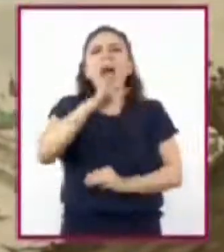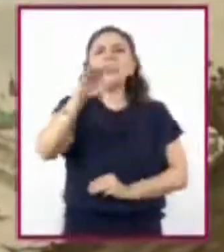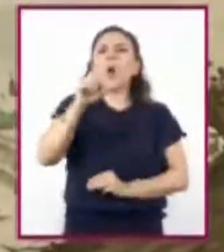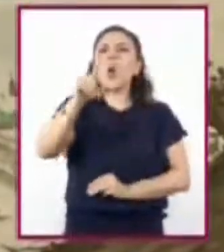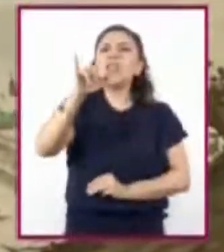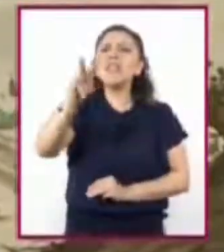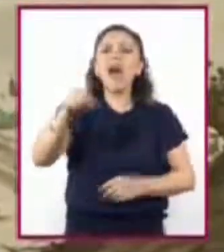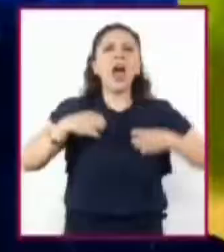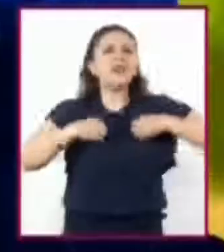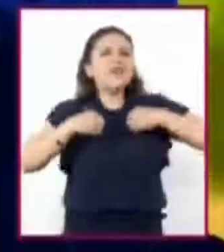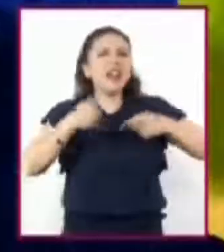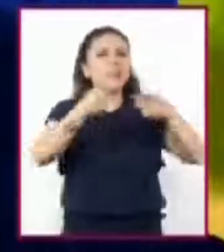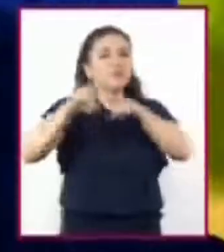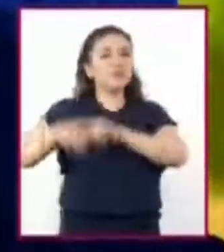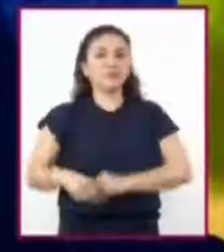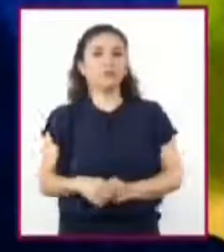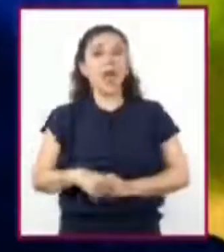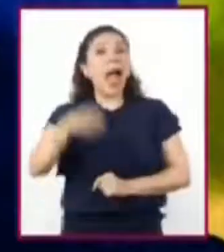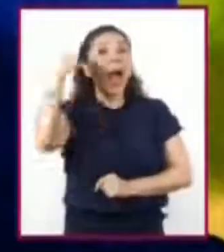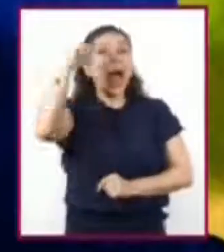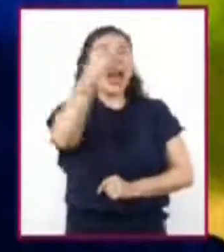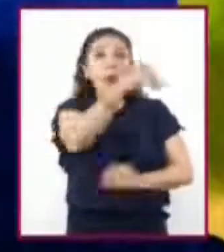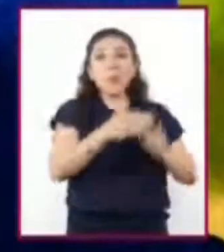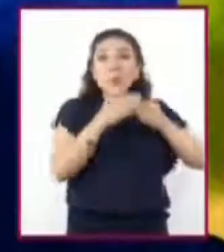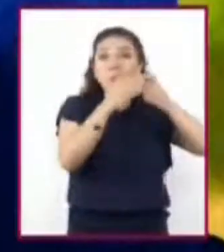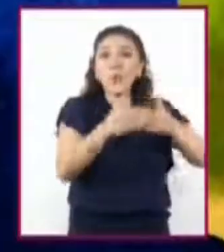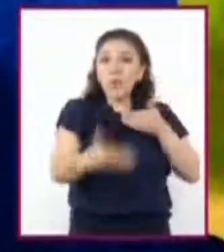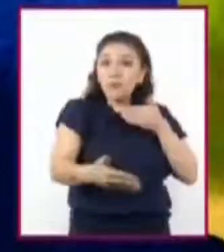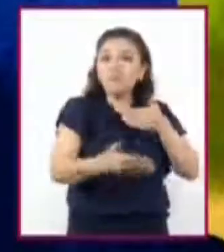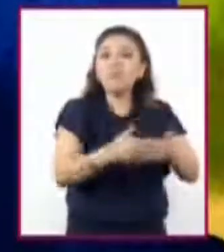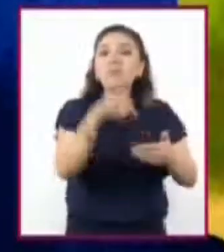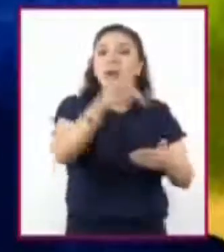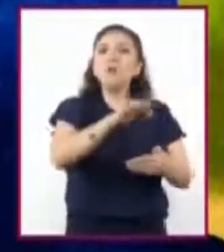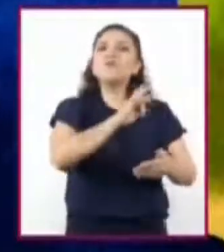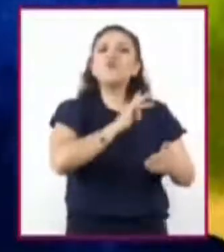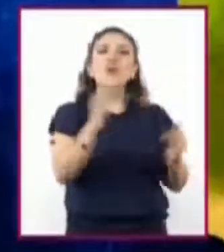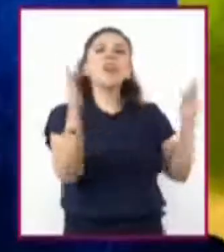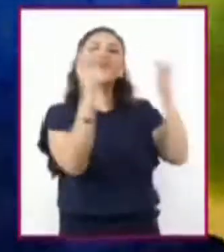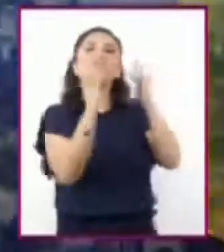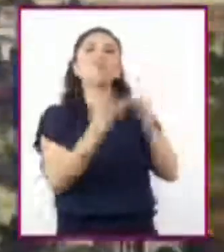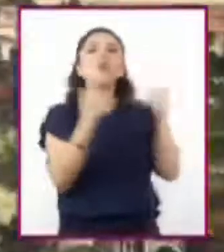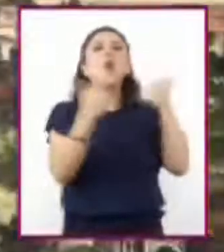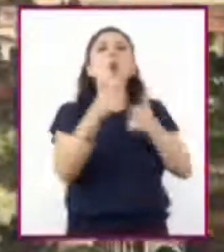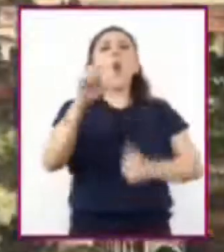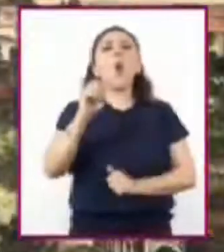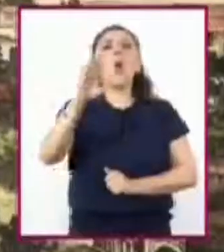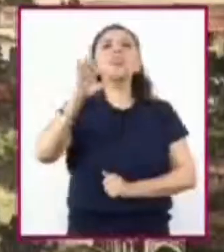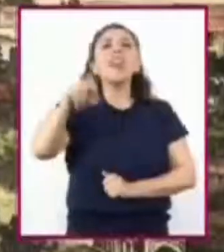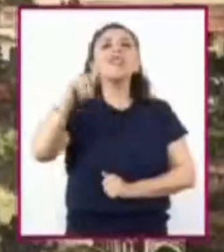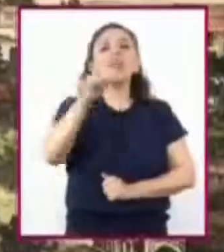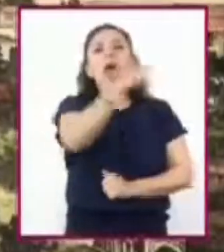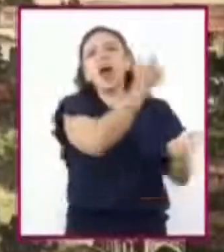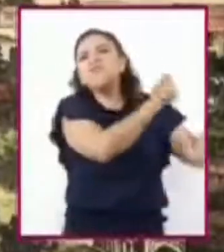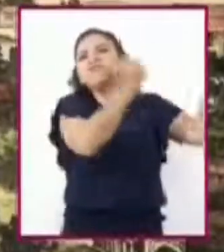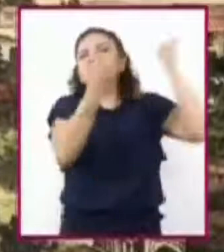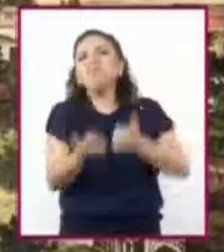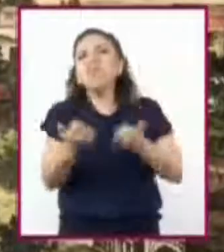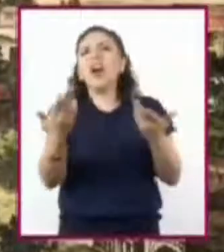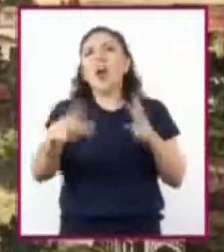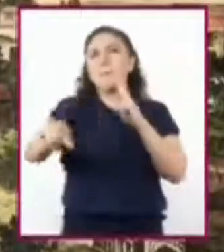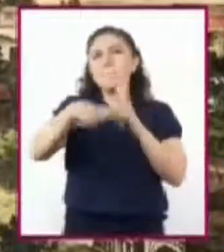y textiles. Y el puerto de Acapulco permitió el contacto con Oriente, desde donde arribaban